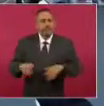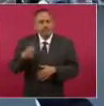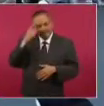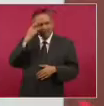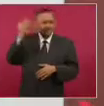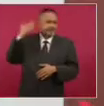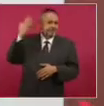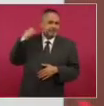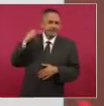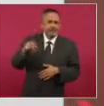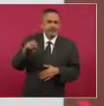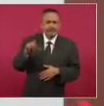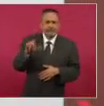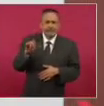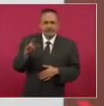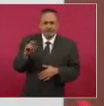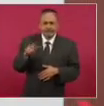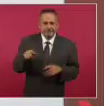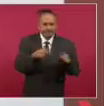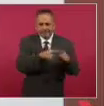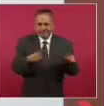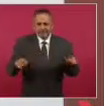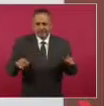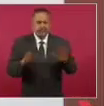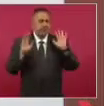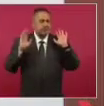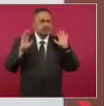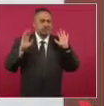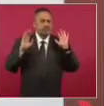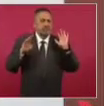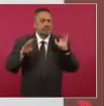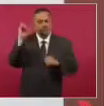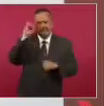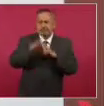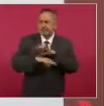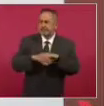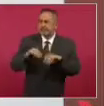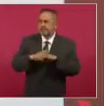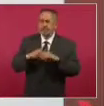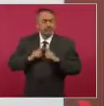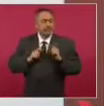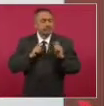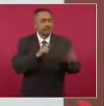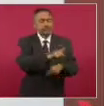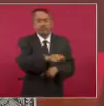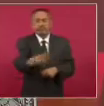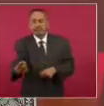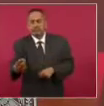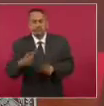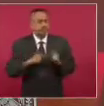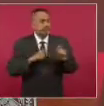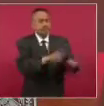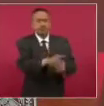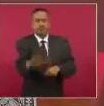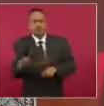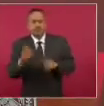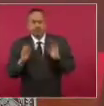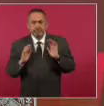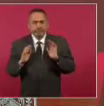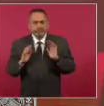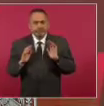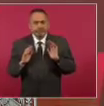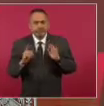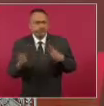dar facilidades para flexibilizar las relaciones laborales y extender el outsourcing en todos los sectores